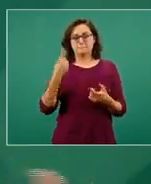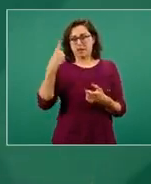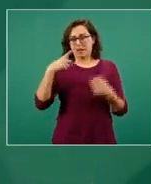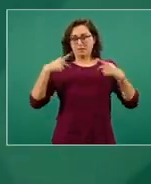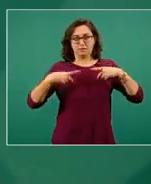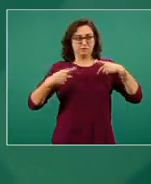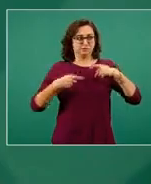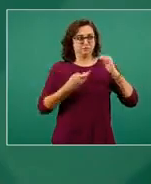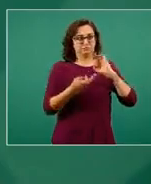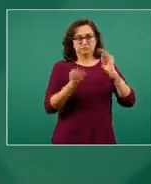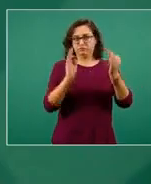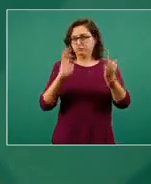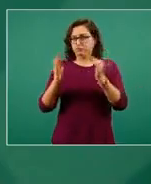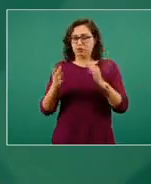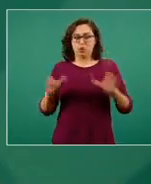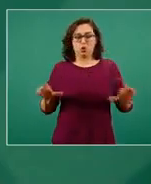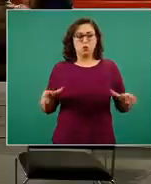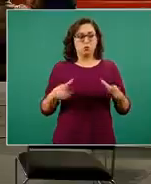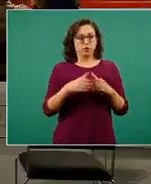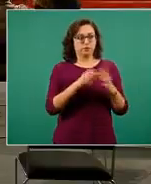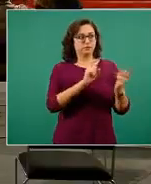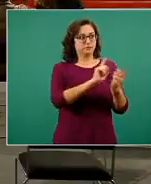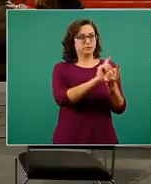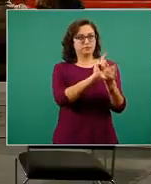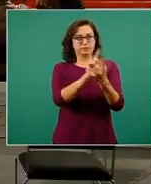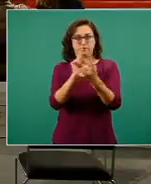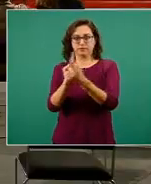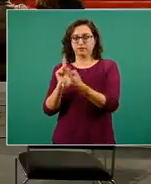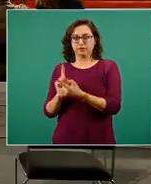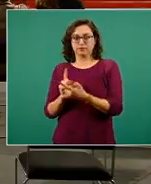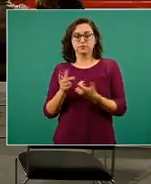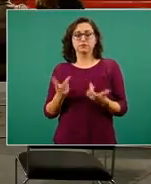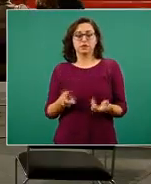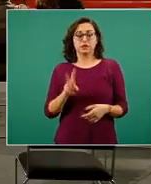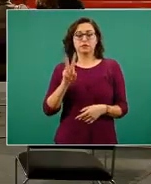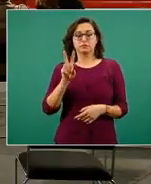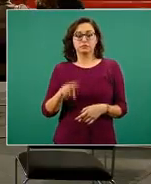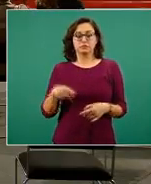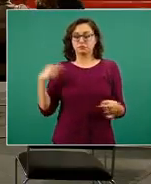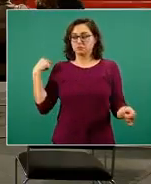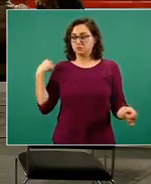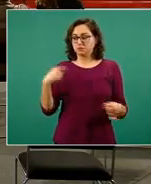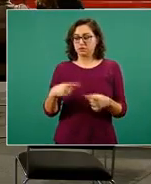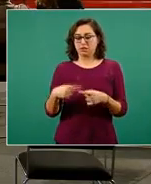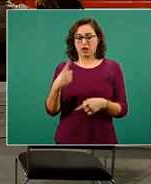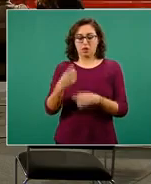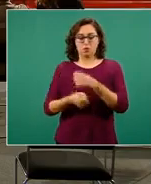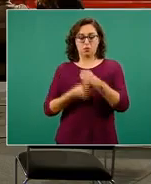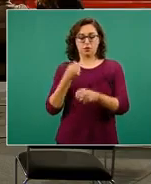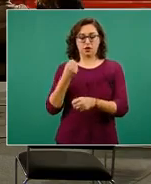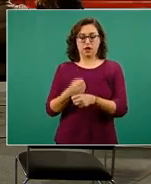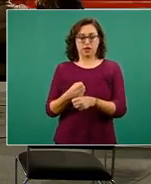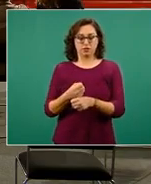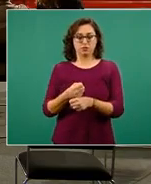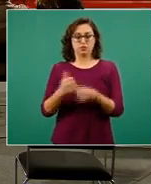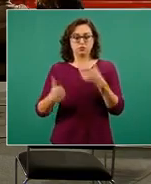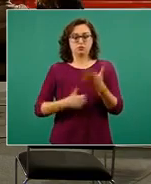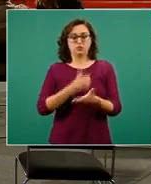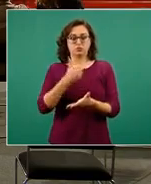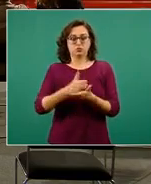acercamiento comunitario. Y es notorio que en la Ciudad de México, a lo largo de toda la respuesta a la pandemia, ese ha